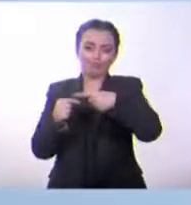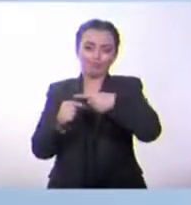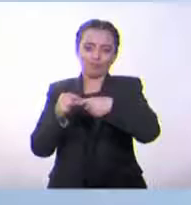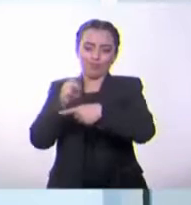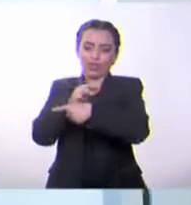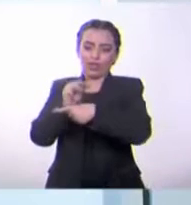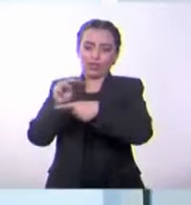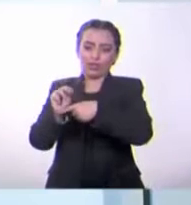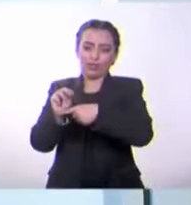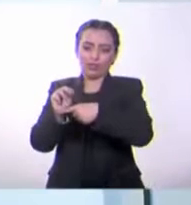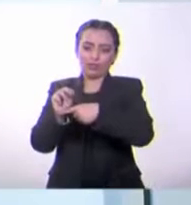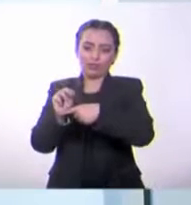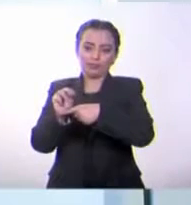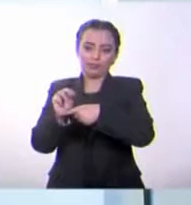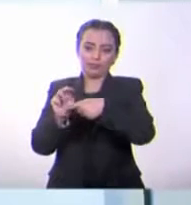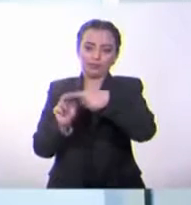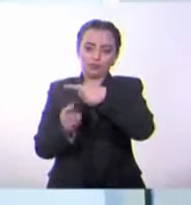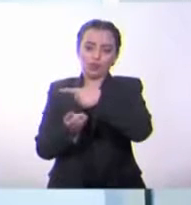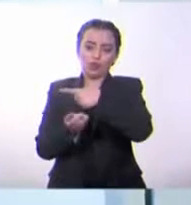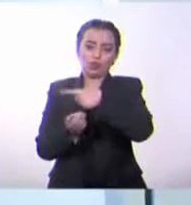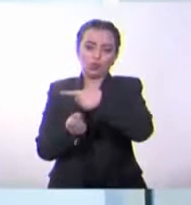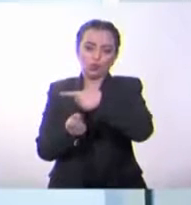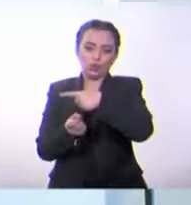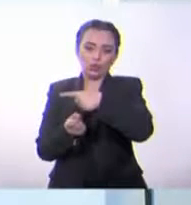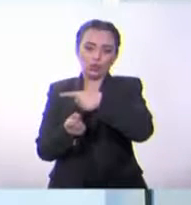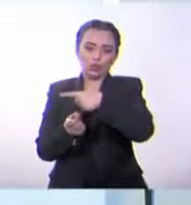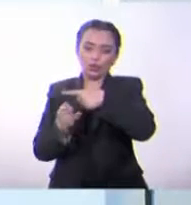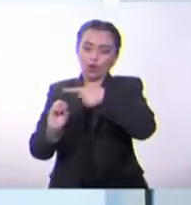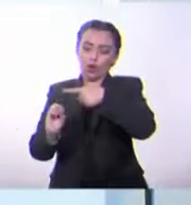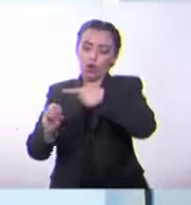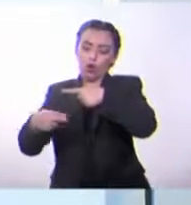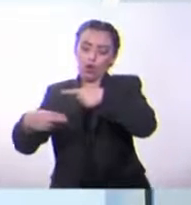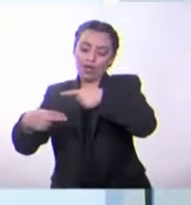entre el número de iones OH.